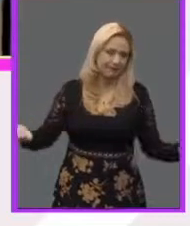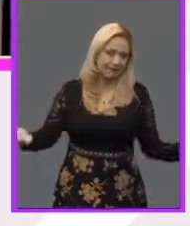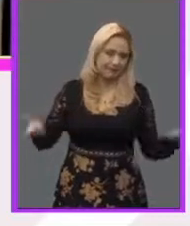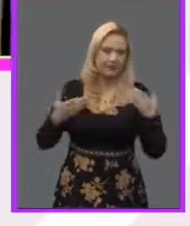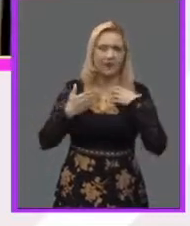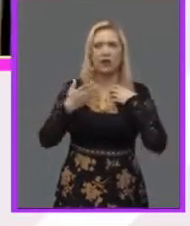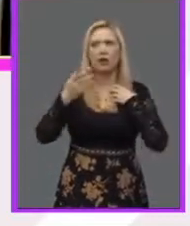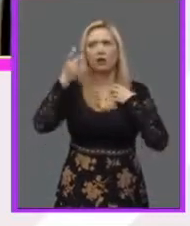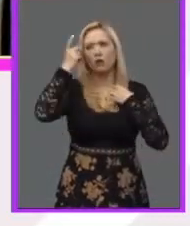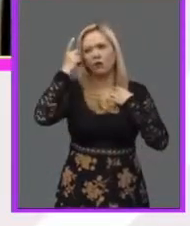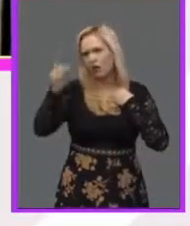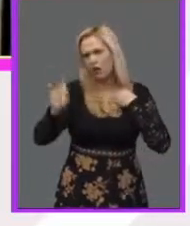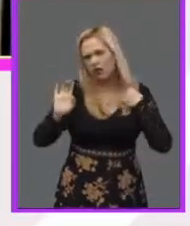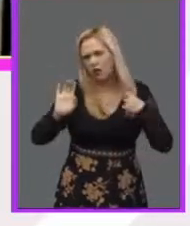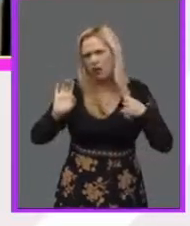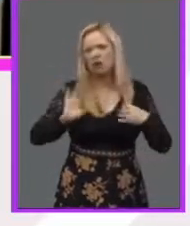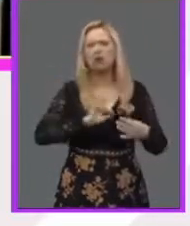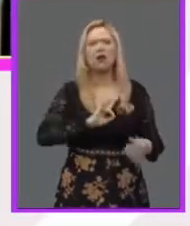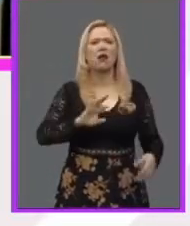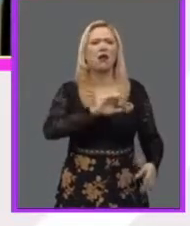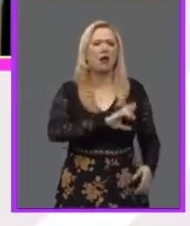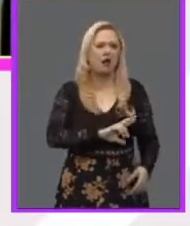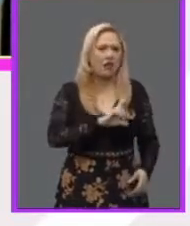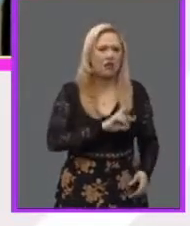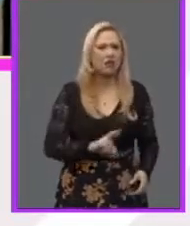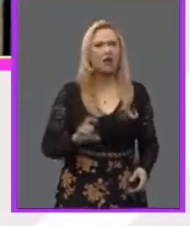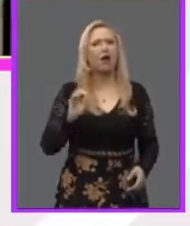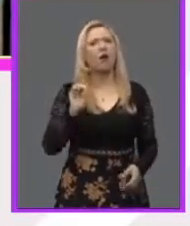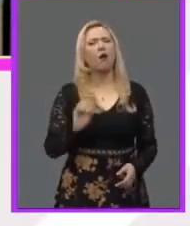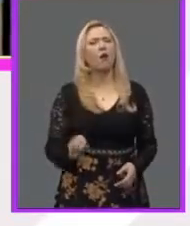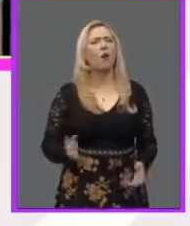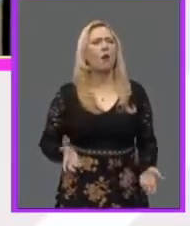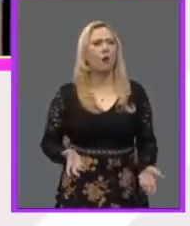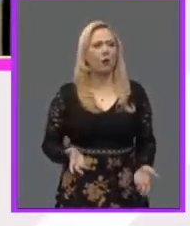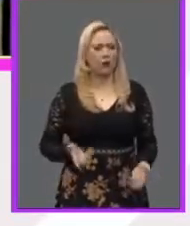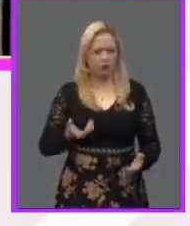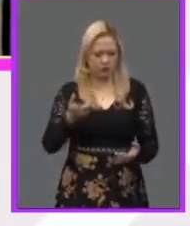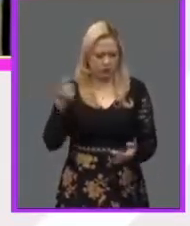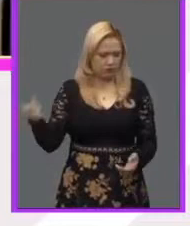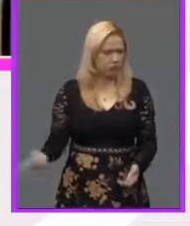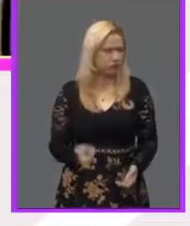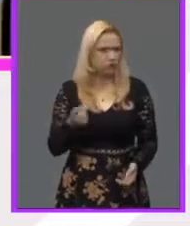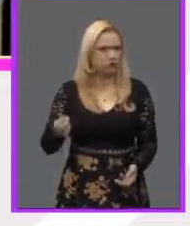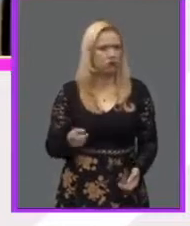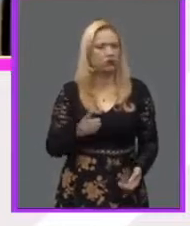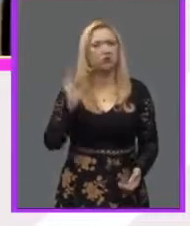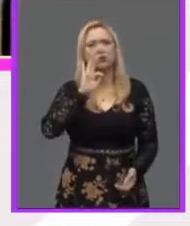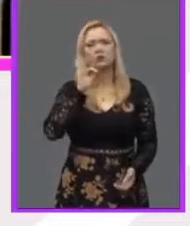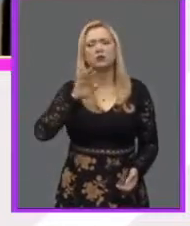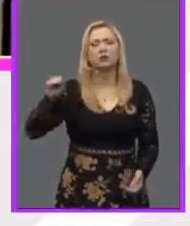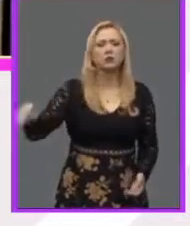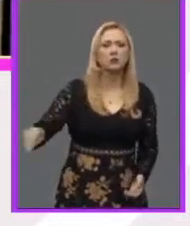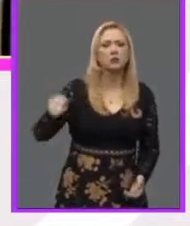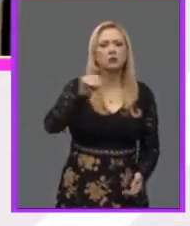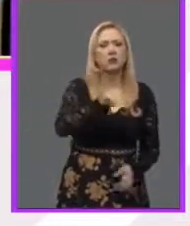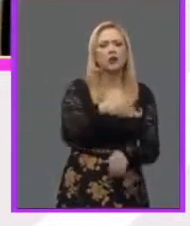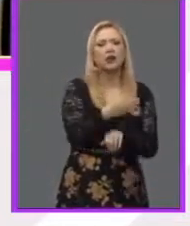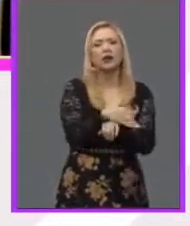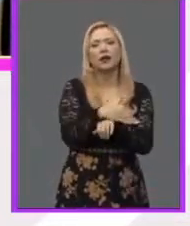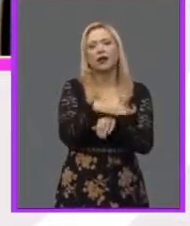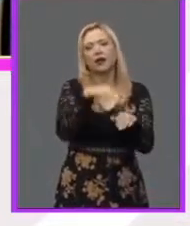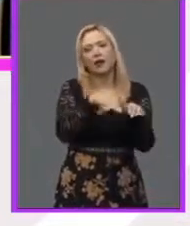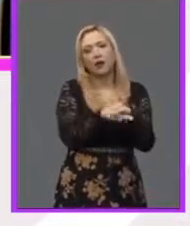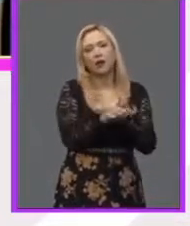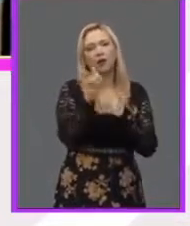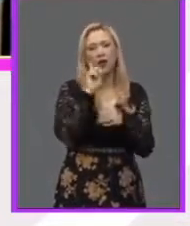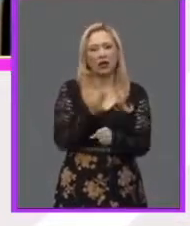tiene que ser necesariamente en propiedad, puede ser vivienda de arrendamiento, ni siquiera tiene que ser de manera permanente, como puede ser, por ejemplo, los refugios